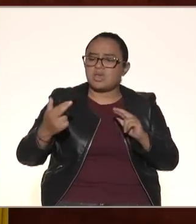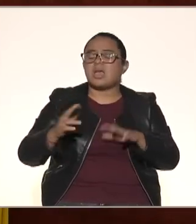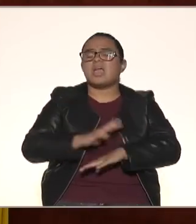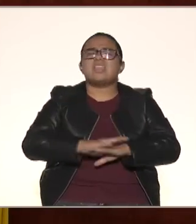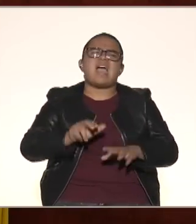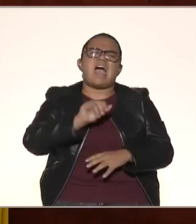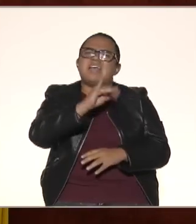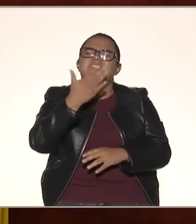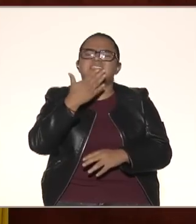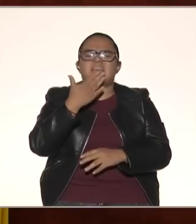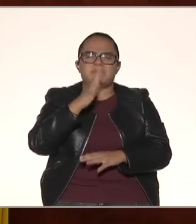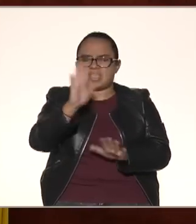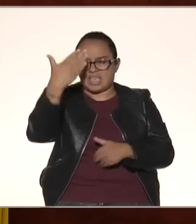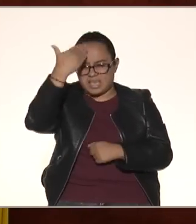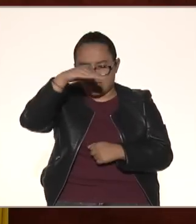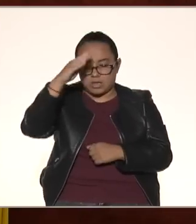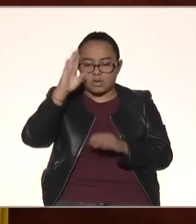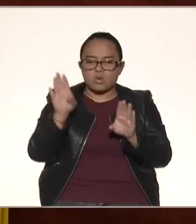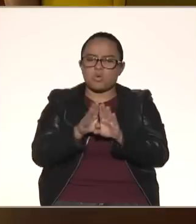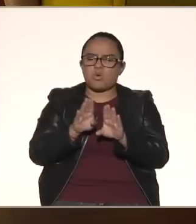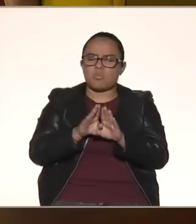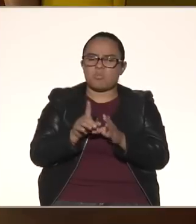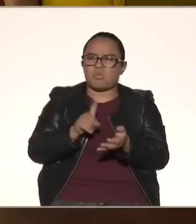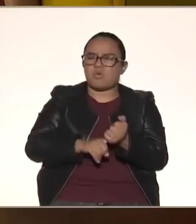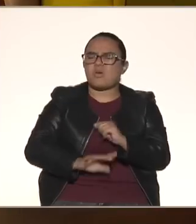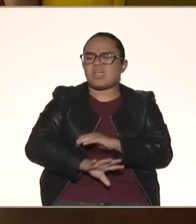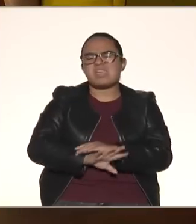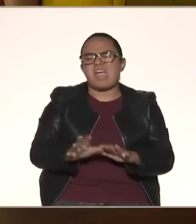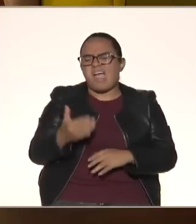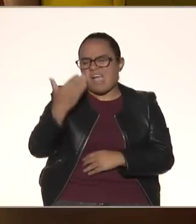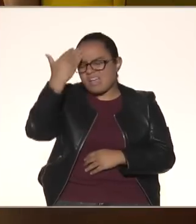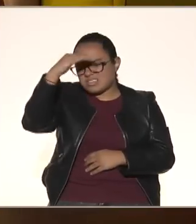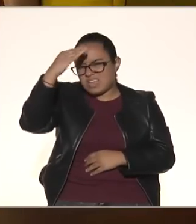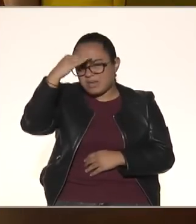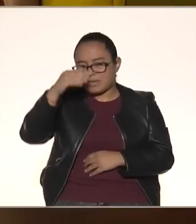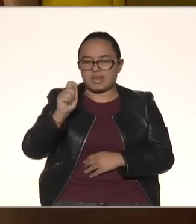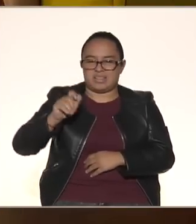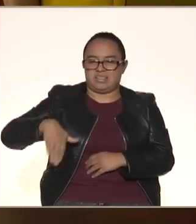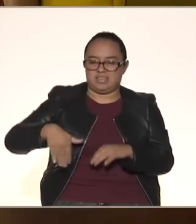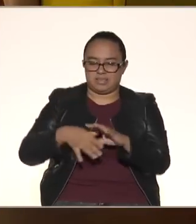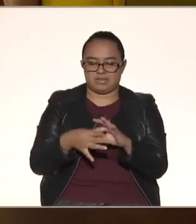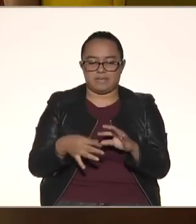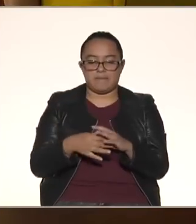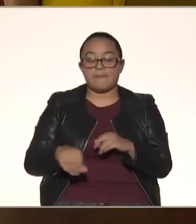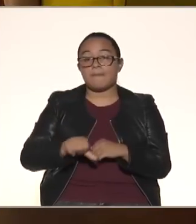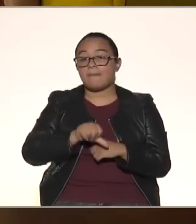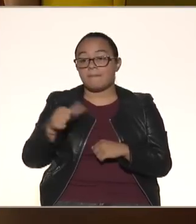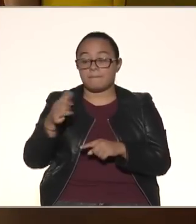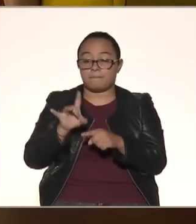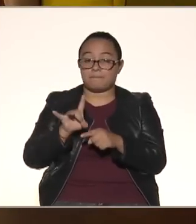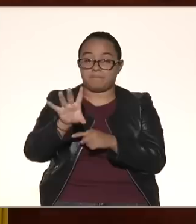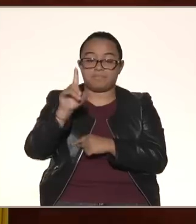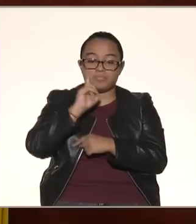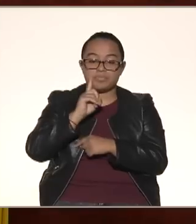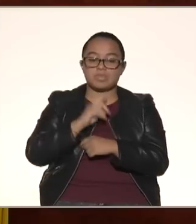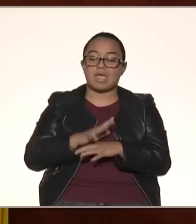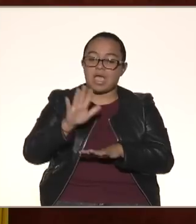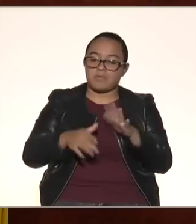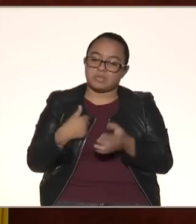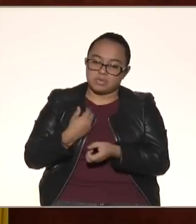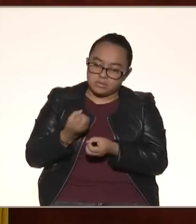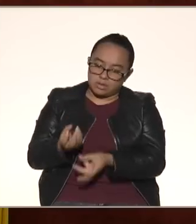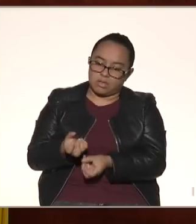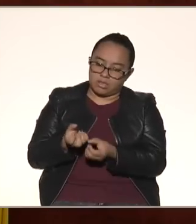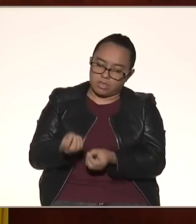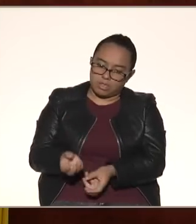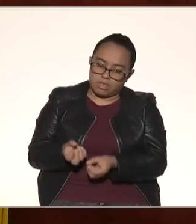por hecho, como si estuviésemos obligados. Que es justo también el tema que tocábamos. Felicia, a veces nos cansamos de dar y no